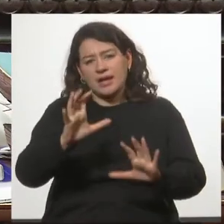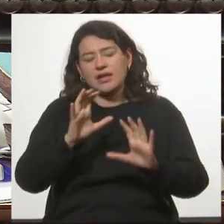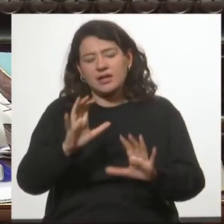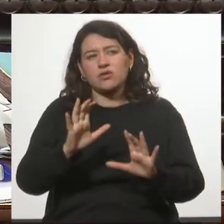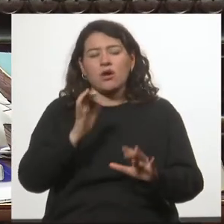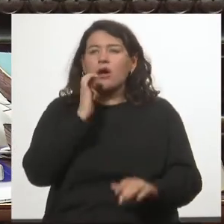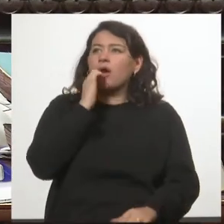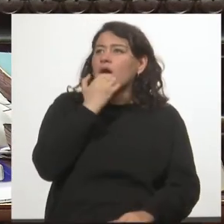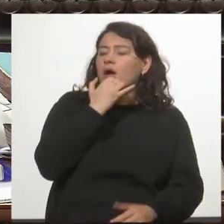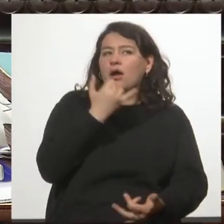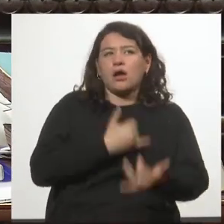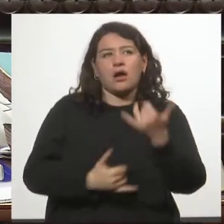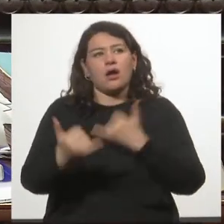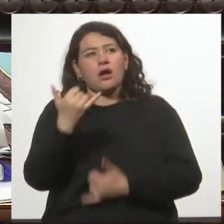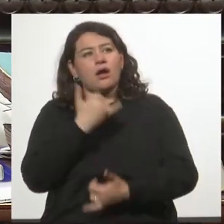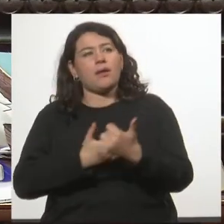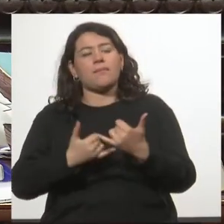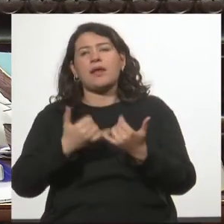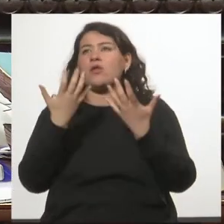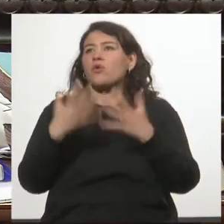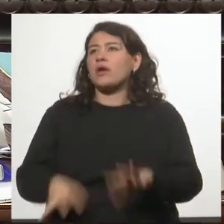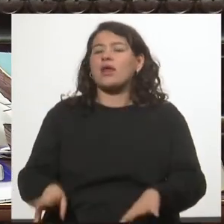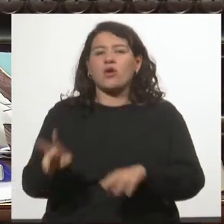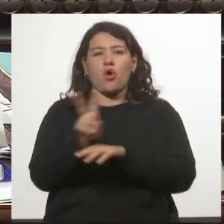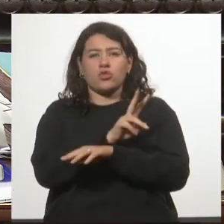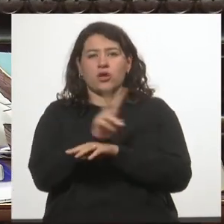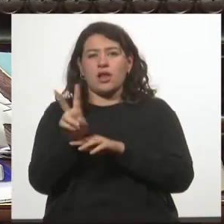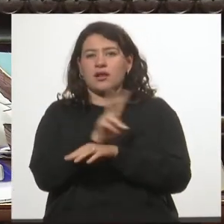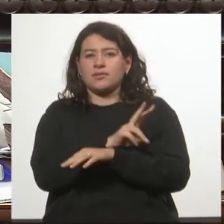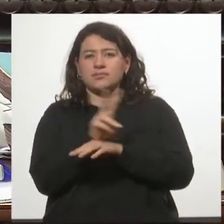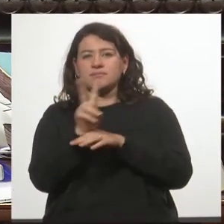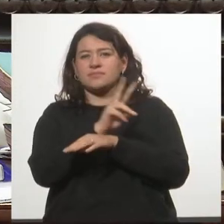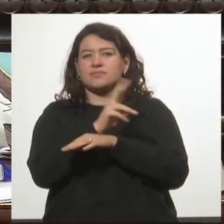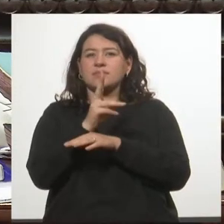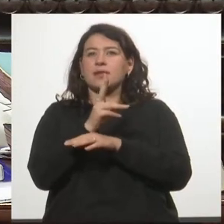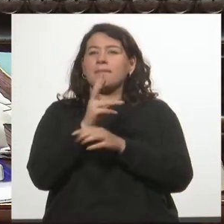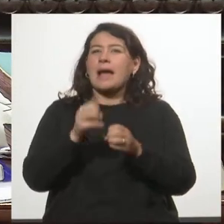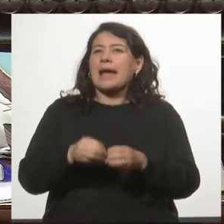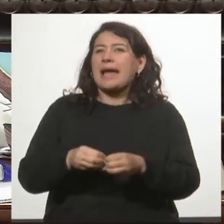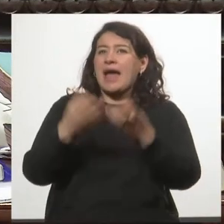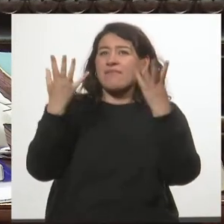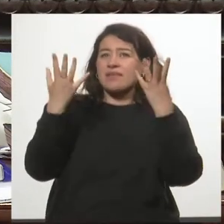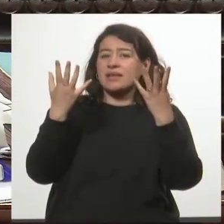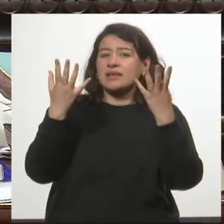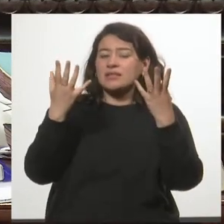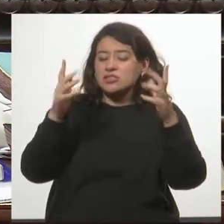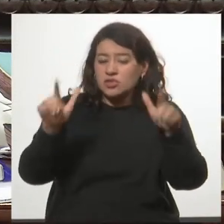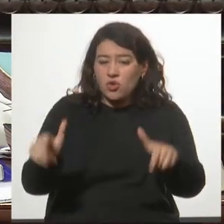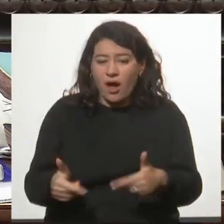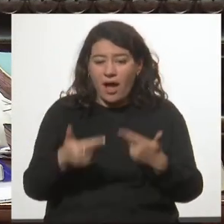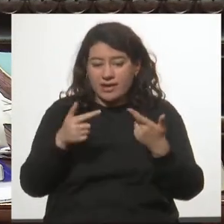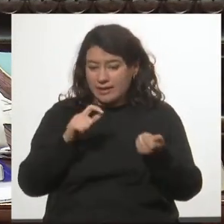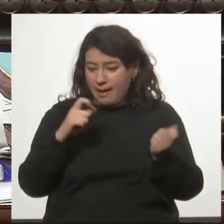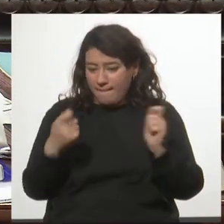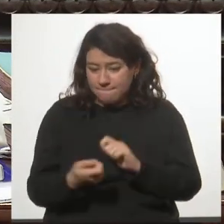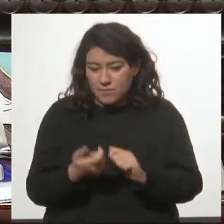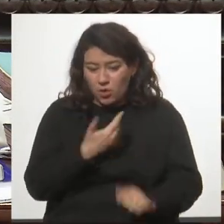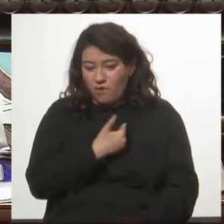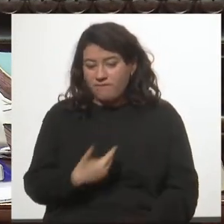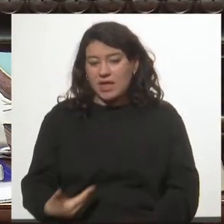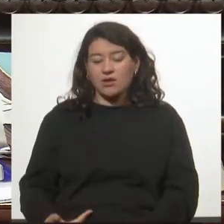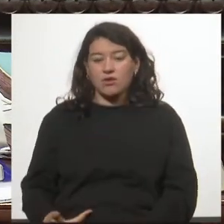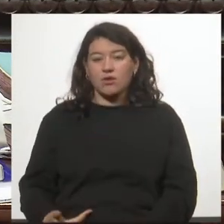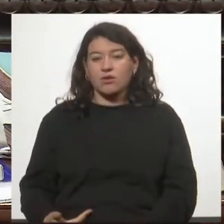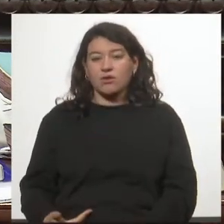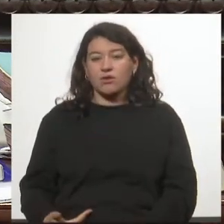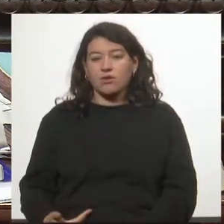reservadas para eludir el control y más grave aún y si no hubiera habido cambio de gobierno algo se